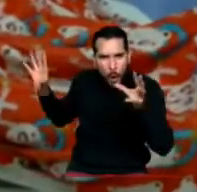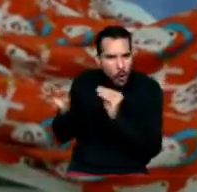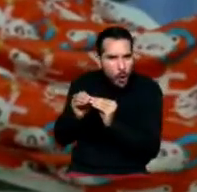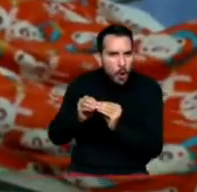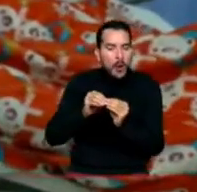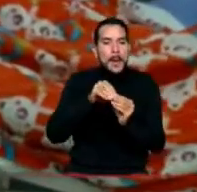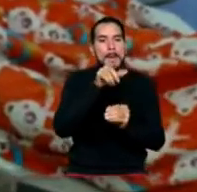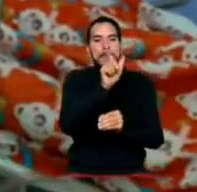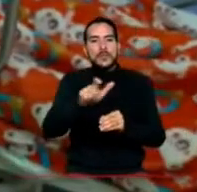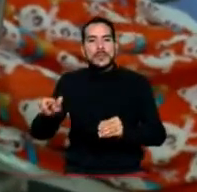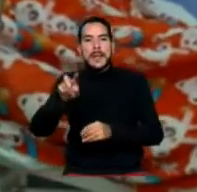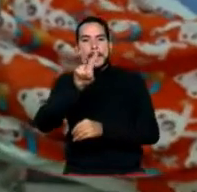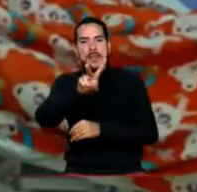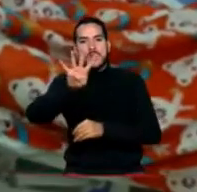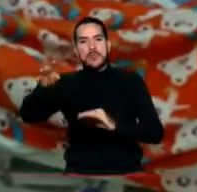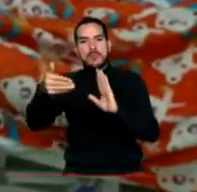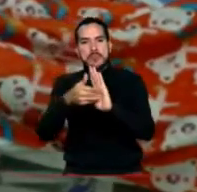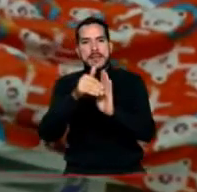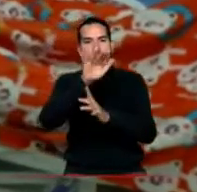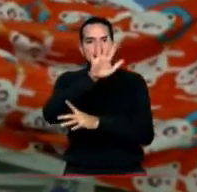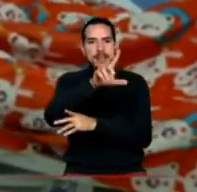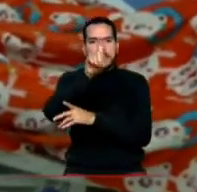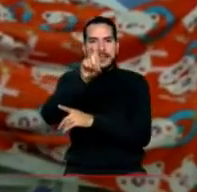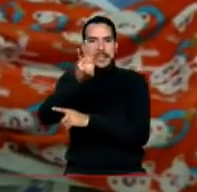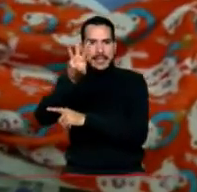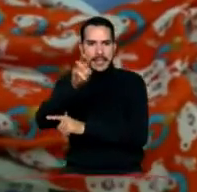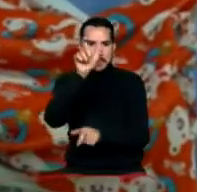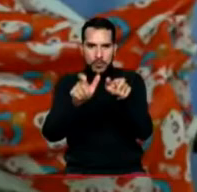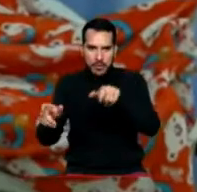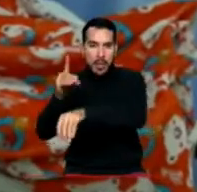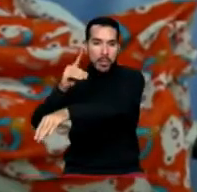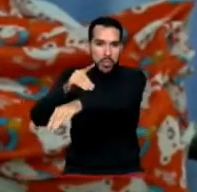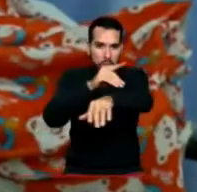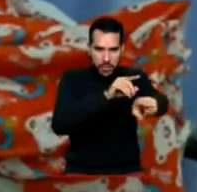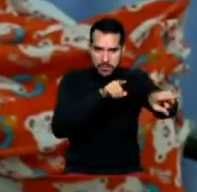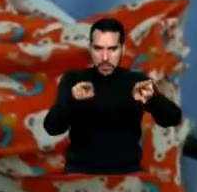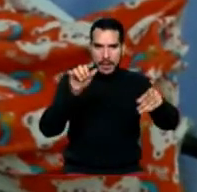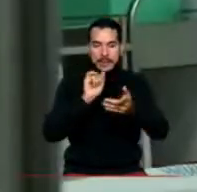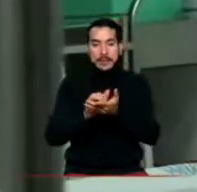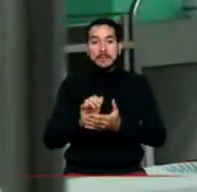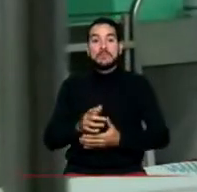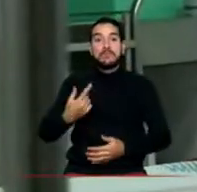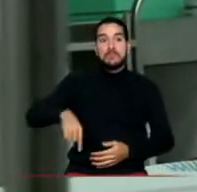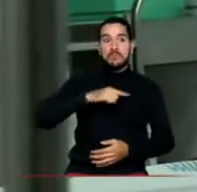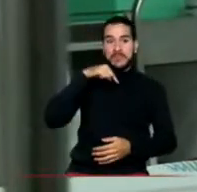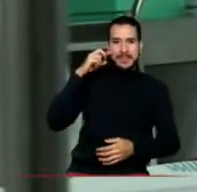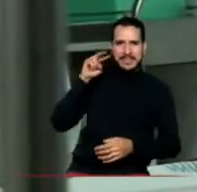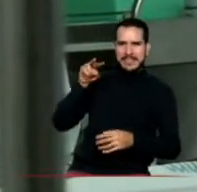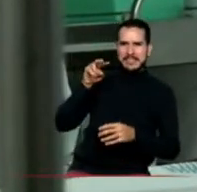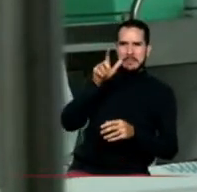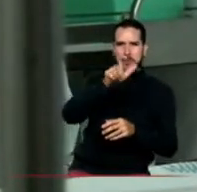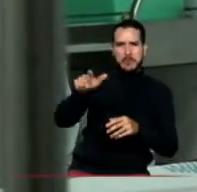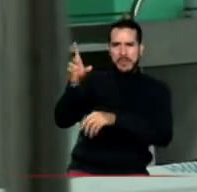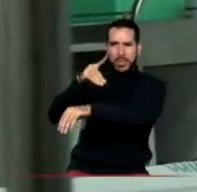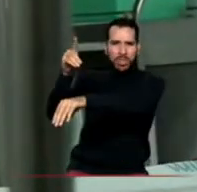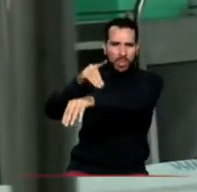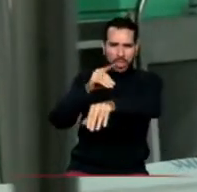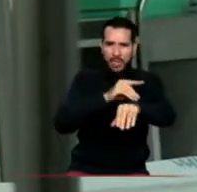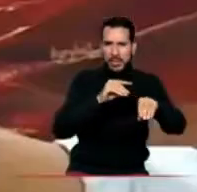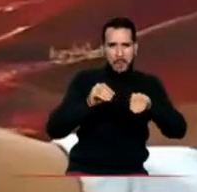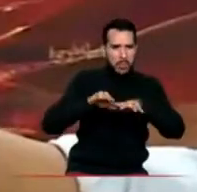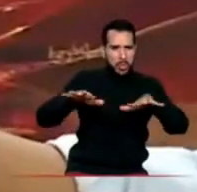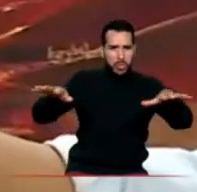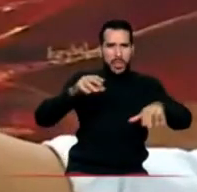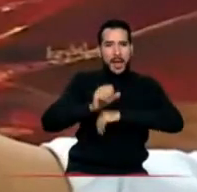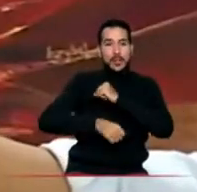24.563 pacientes afectados. Nosotros estábamos esperando lo peor de esta epidemia para el año 2024, lo que efectivamente ha